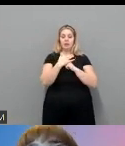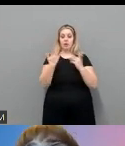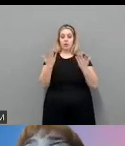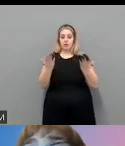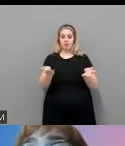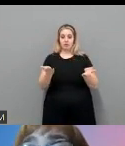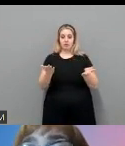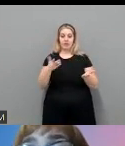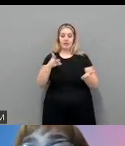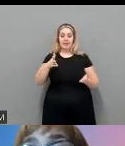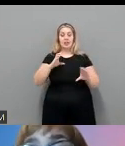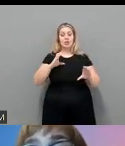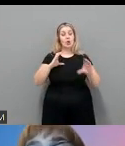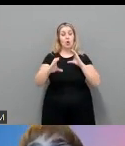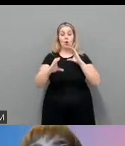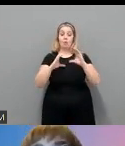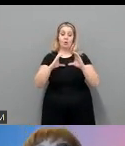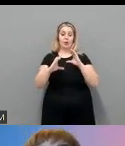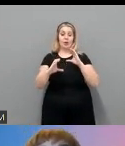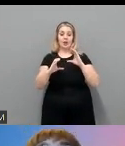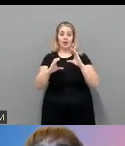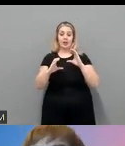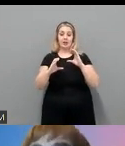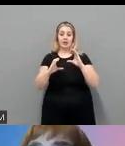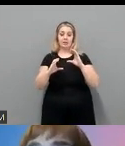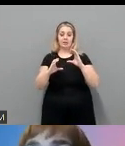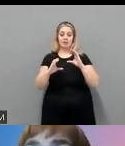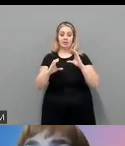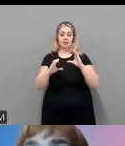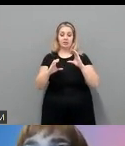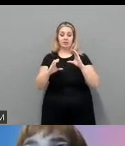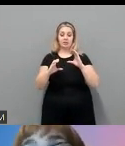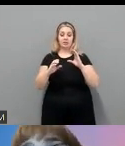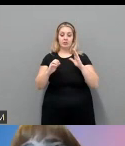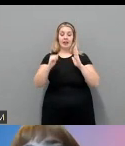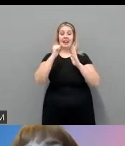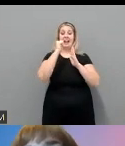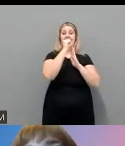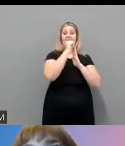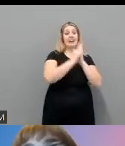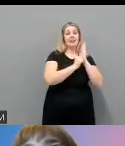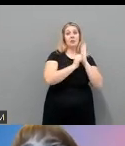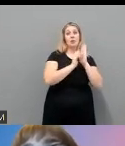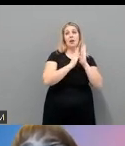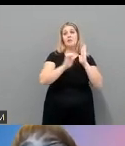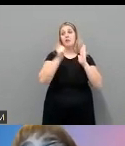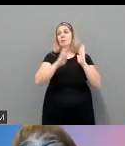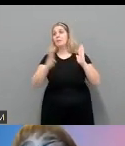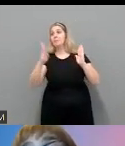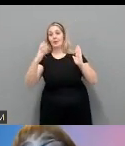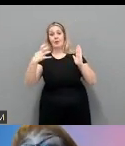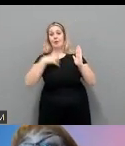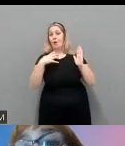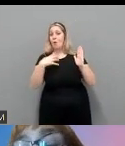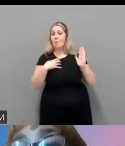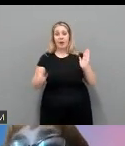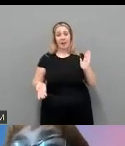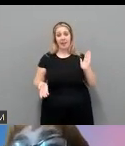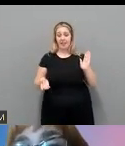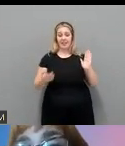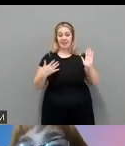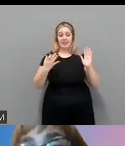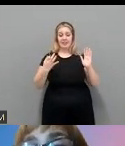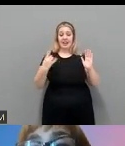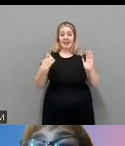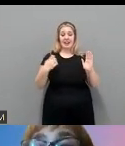en nuestro caso, el derecho a la comunicación no puede articularse de otro modo y necesitamos que en ese